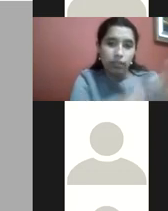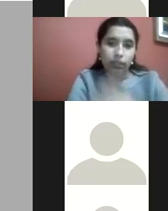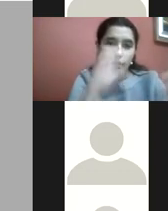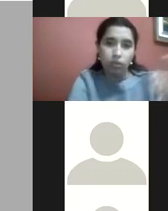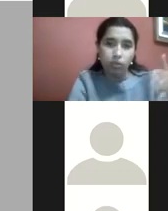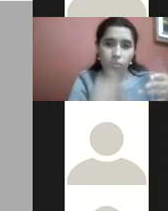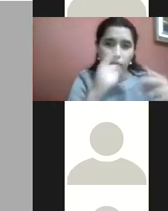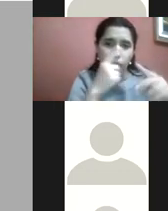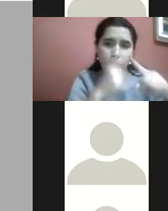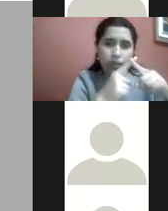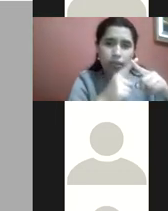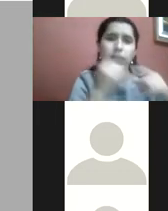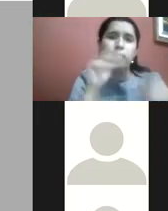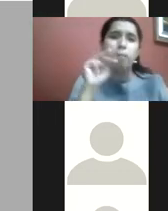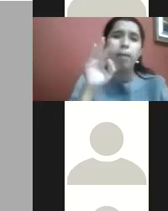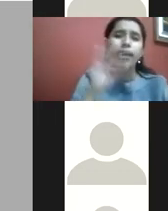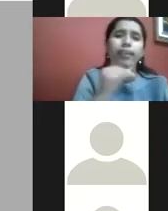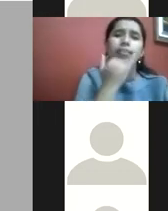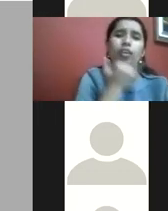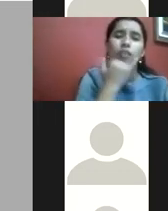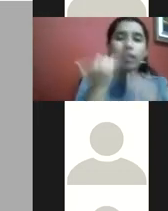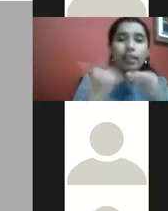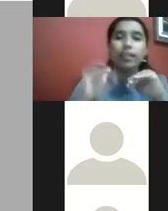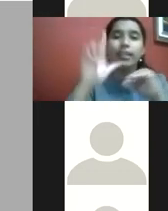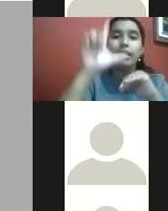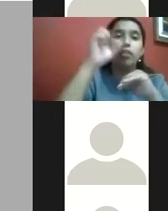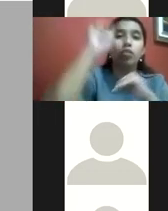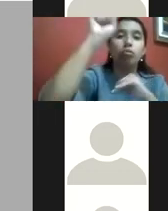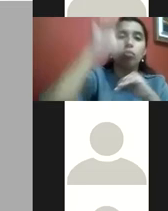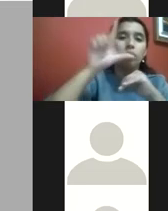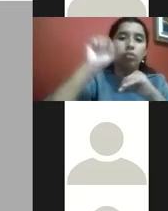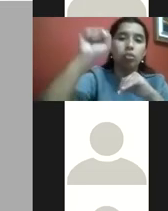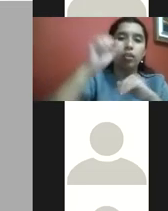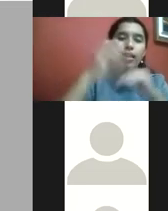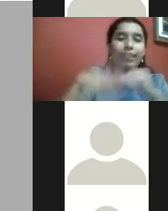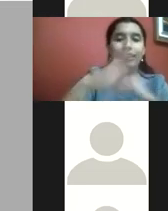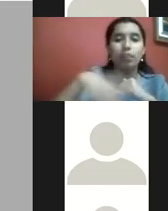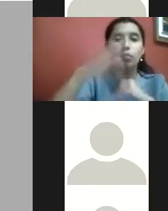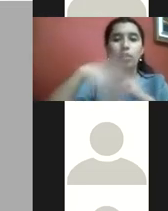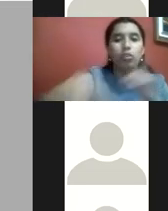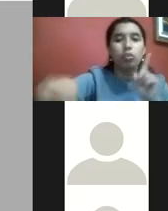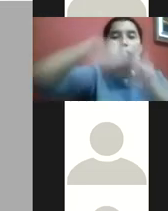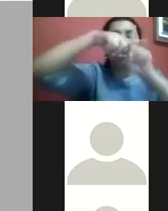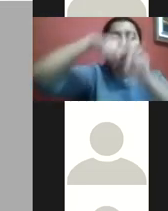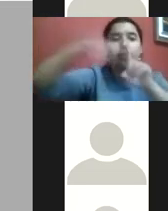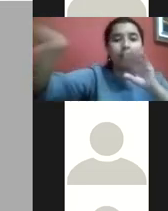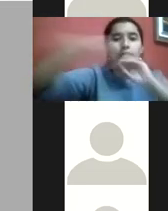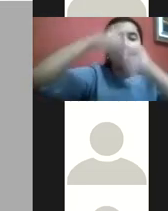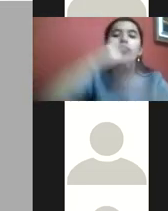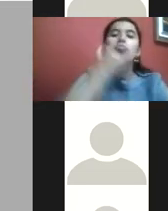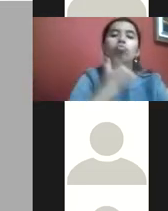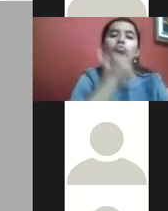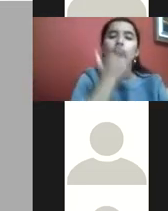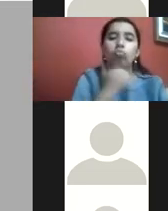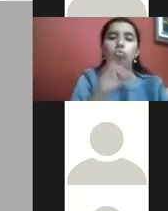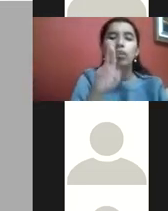el margen de error y el límite superior es la estimación puntual más el margen de error. Eso